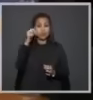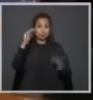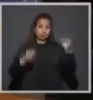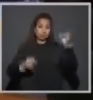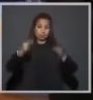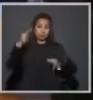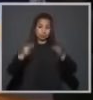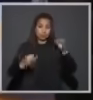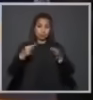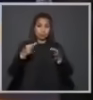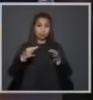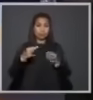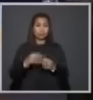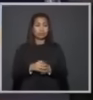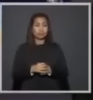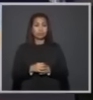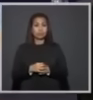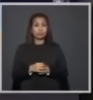y cómo